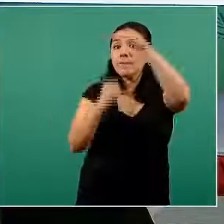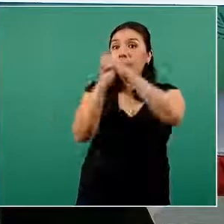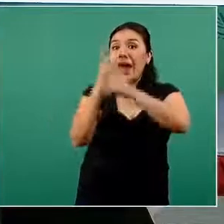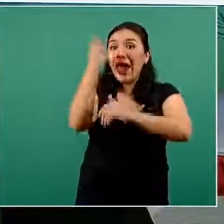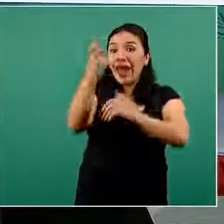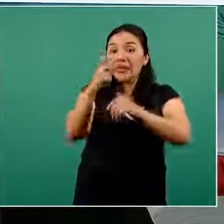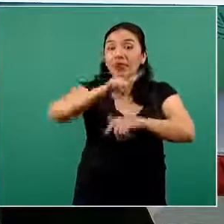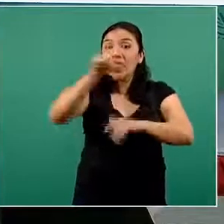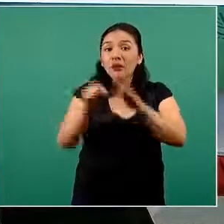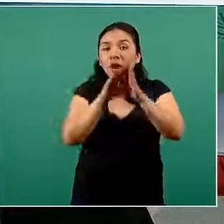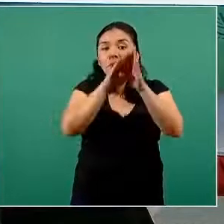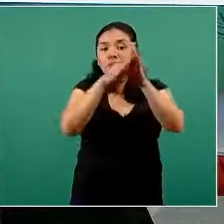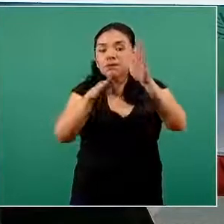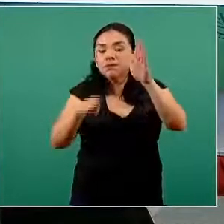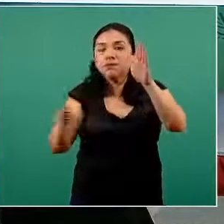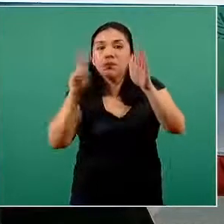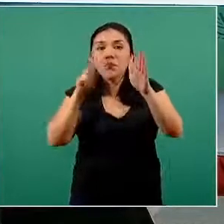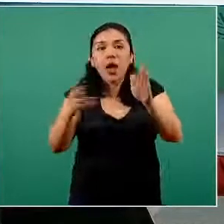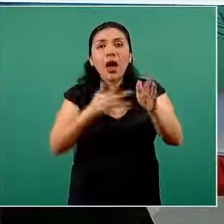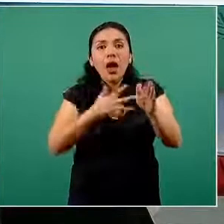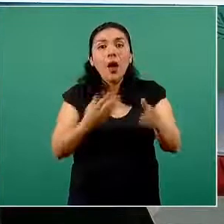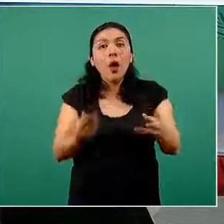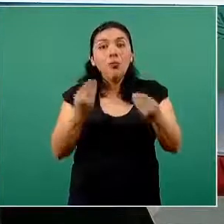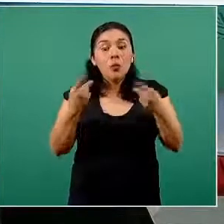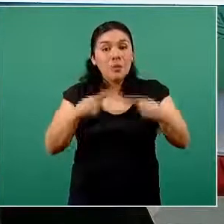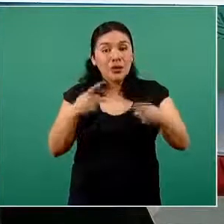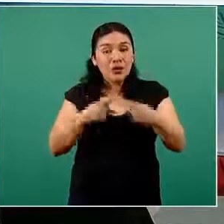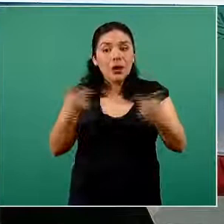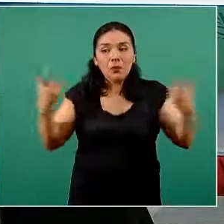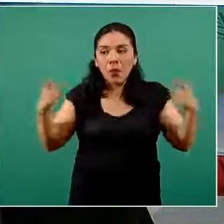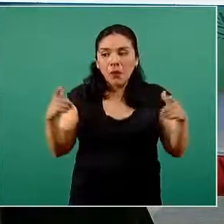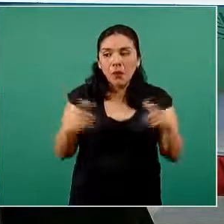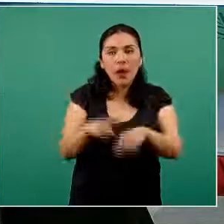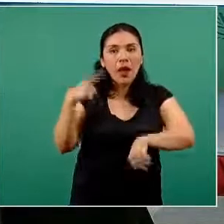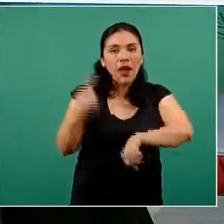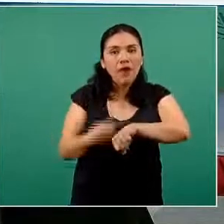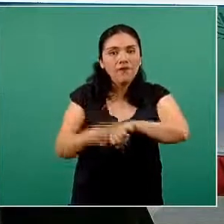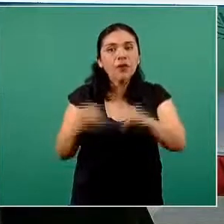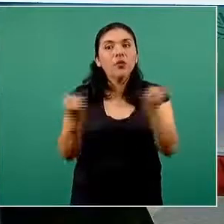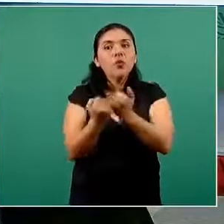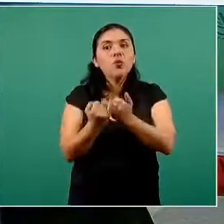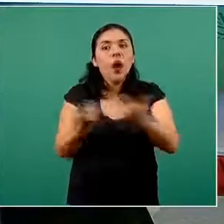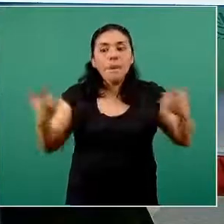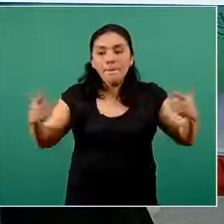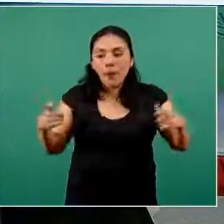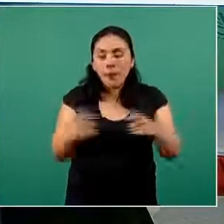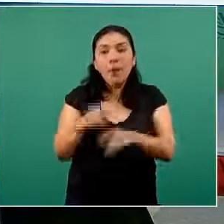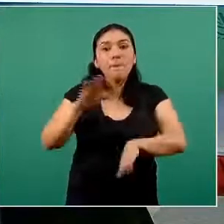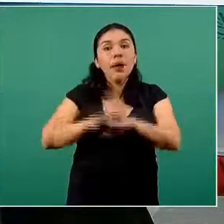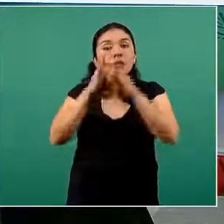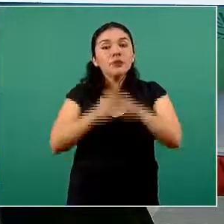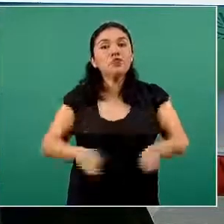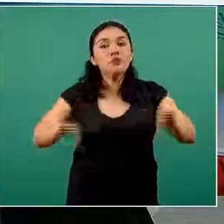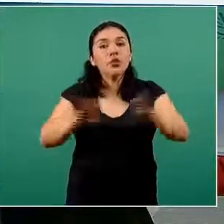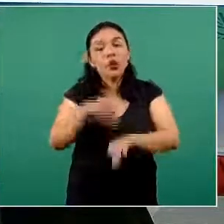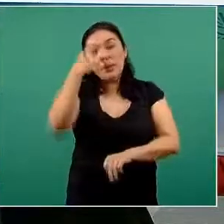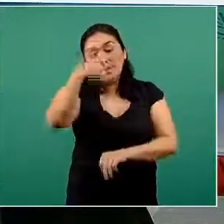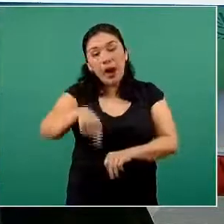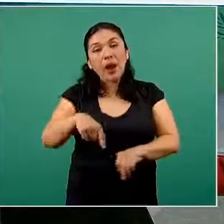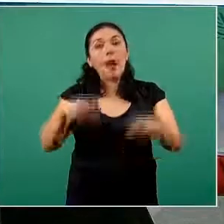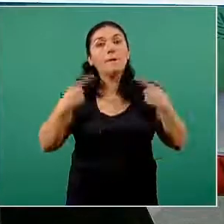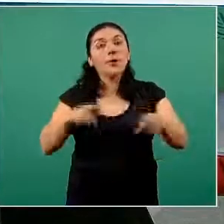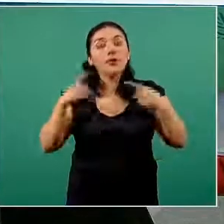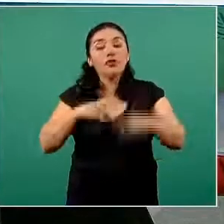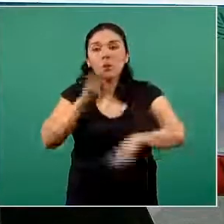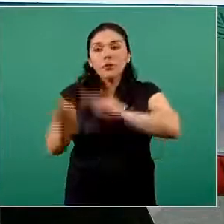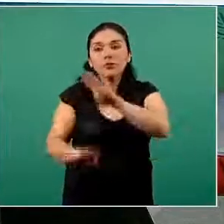partir de este pico empezamos a ver no solo el número de casos que empezaba a disminuir, sino vemos una disminución importante en los números